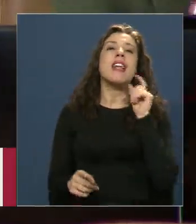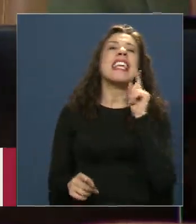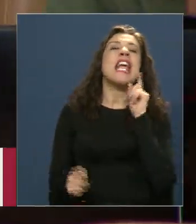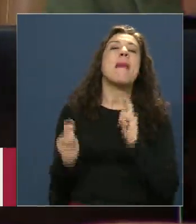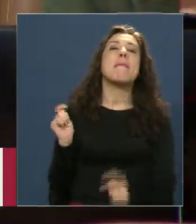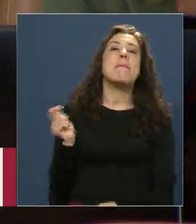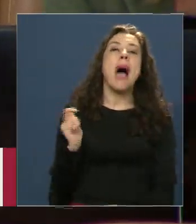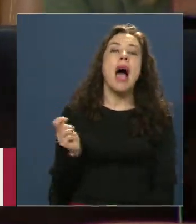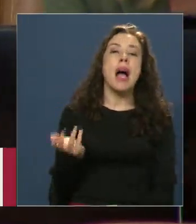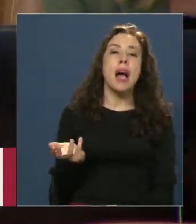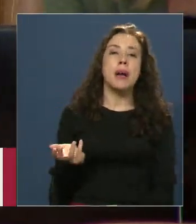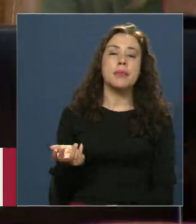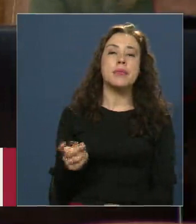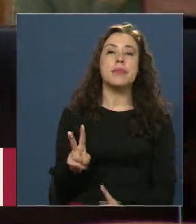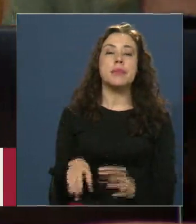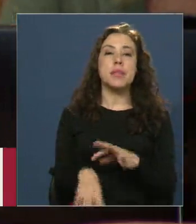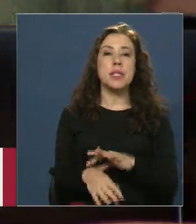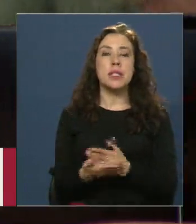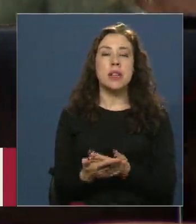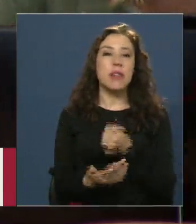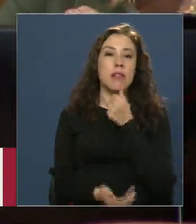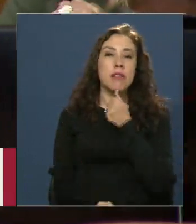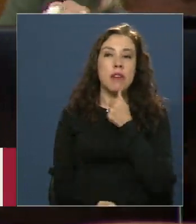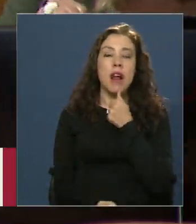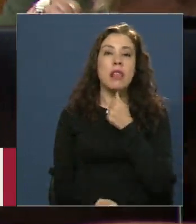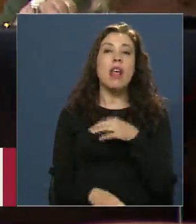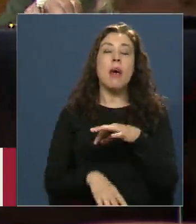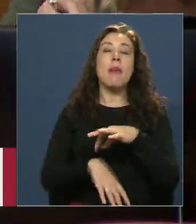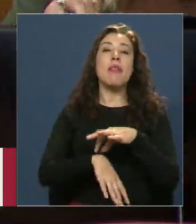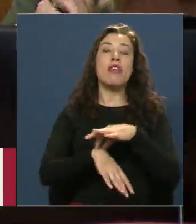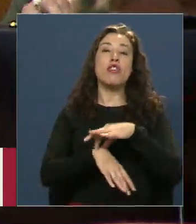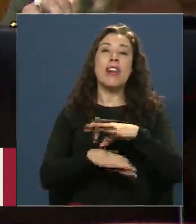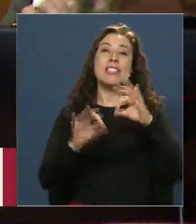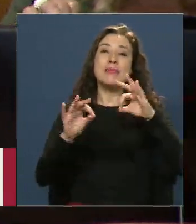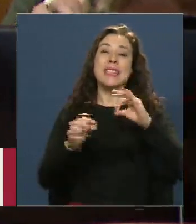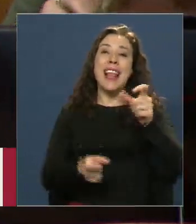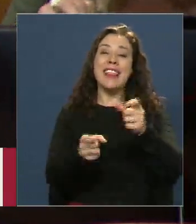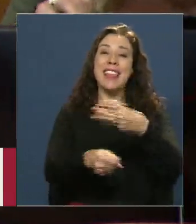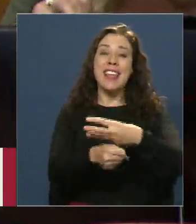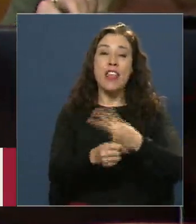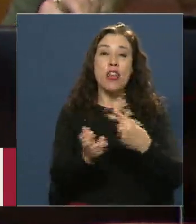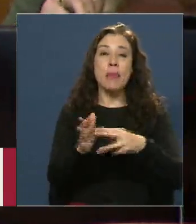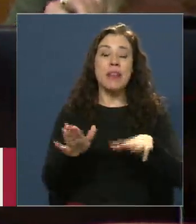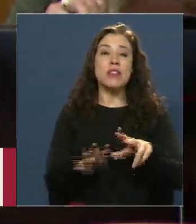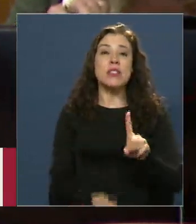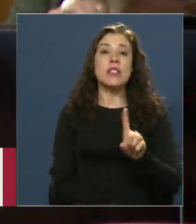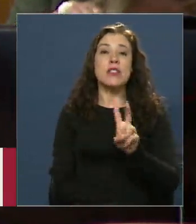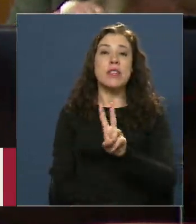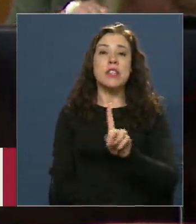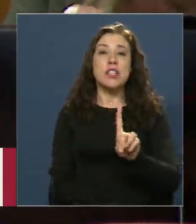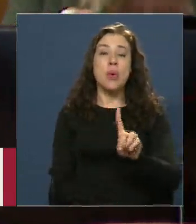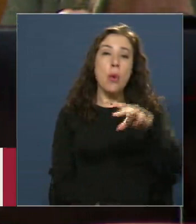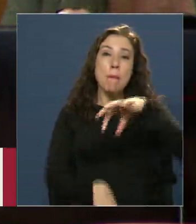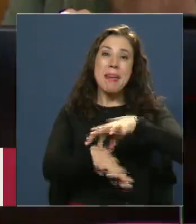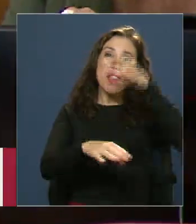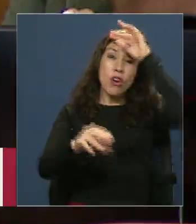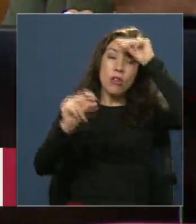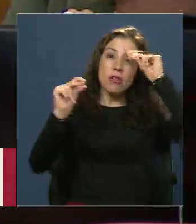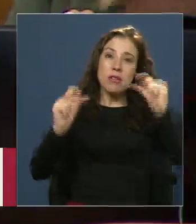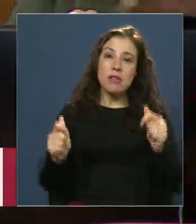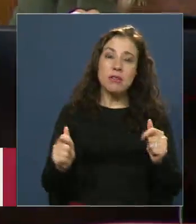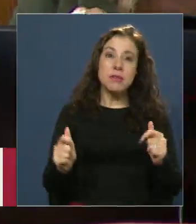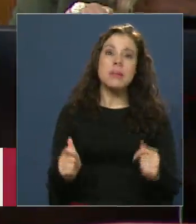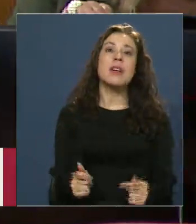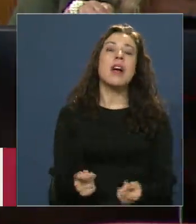paga. En materia de salud, el déficit de geriatras, existiendo el año 2019 121 especialistas, y el